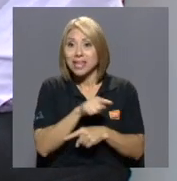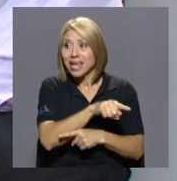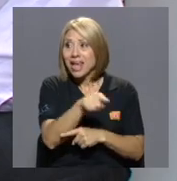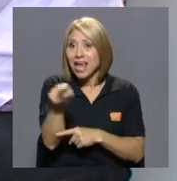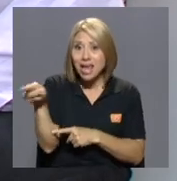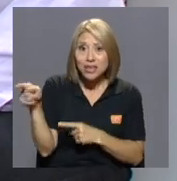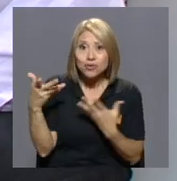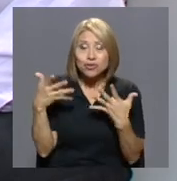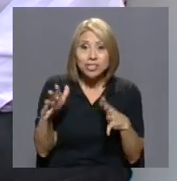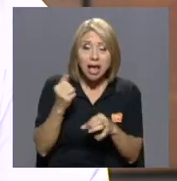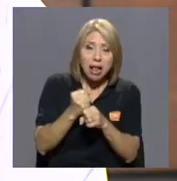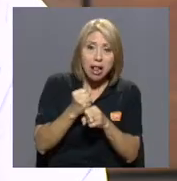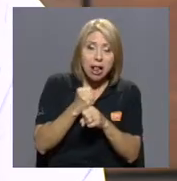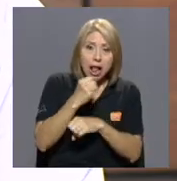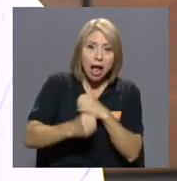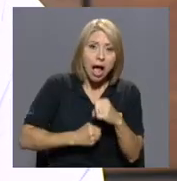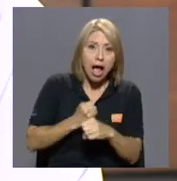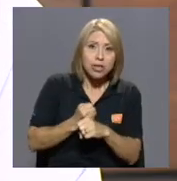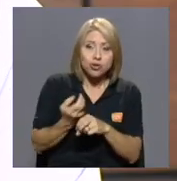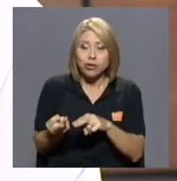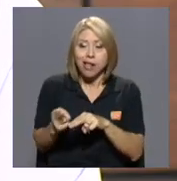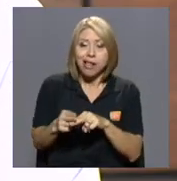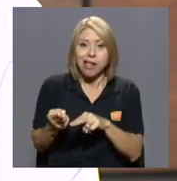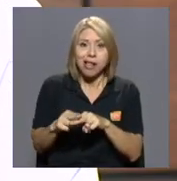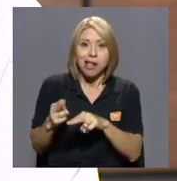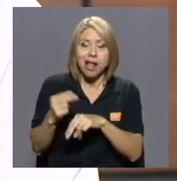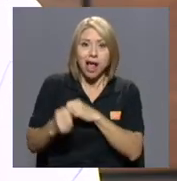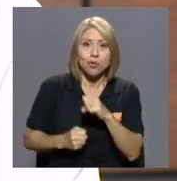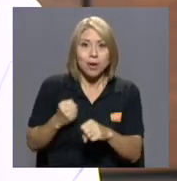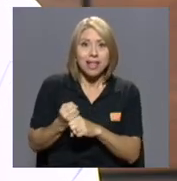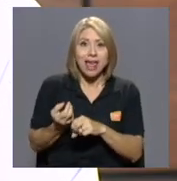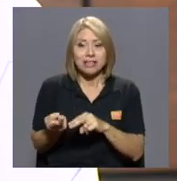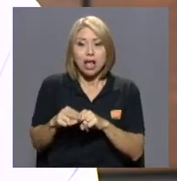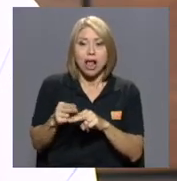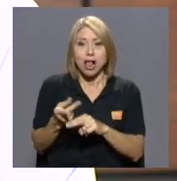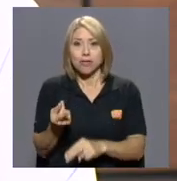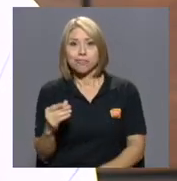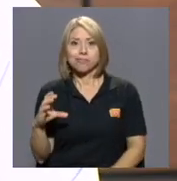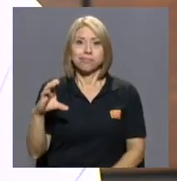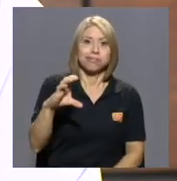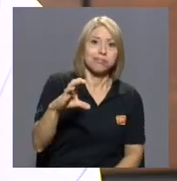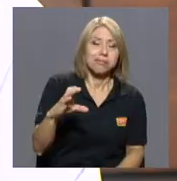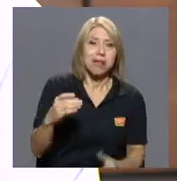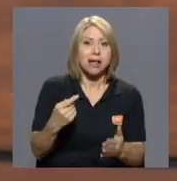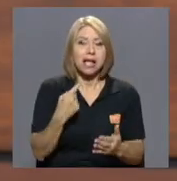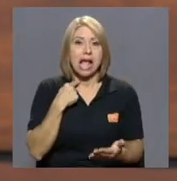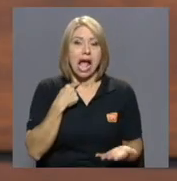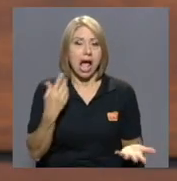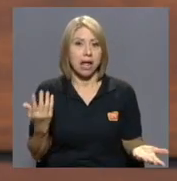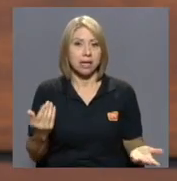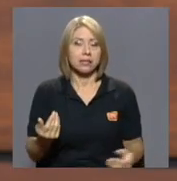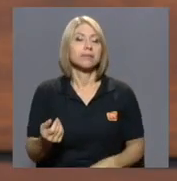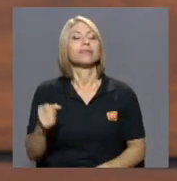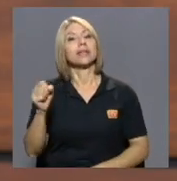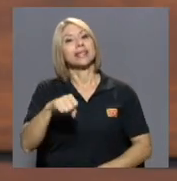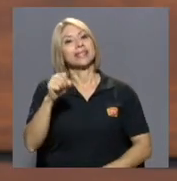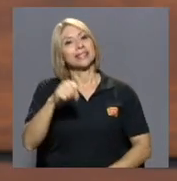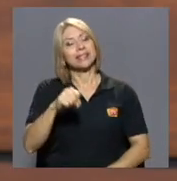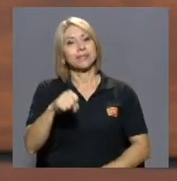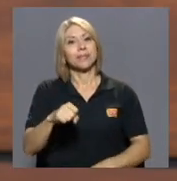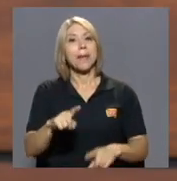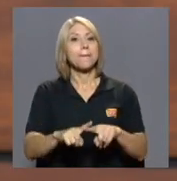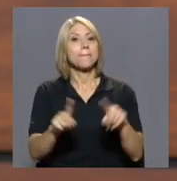que tienen, deben de ser además personas que de algún modo son caras para prescindir de ellos. Uh-huh. Sí, mire, pero por otro lado